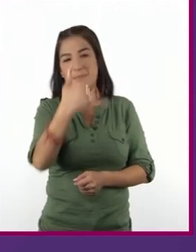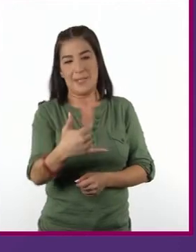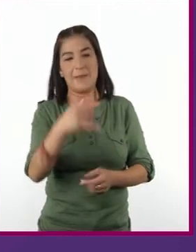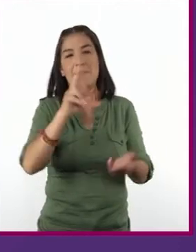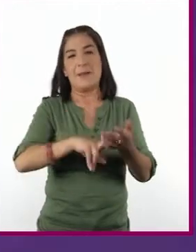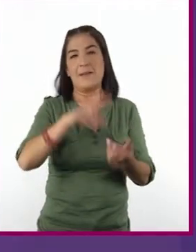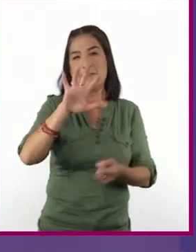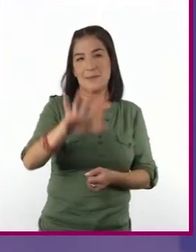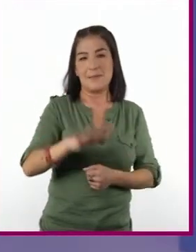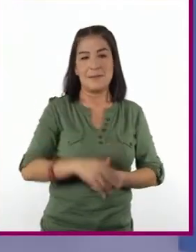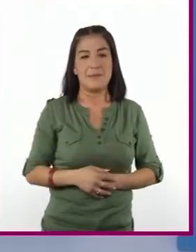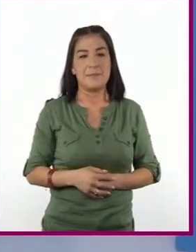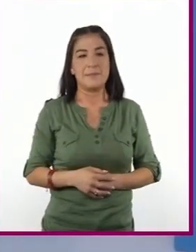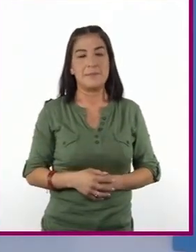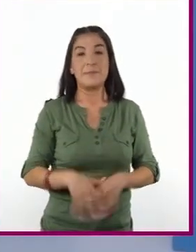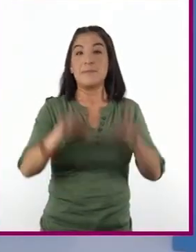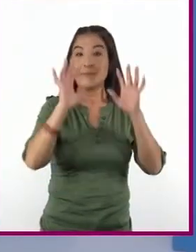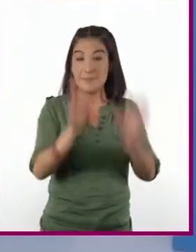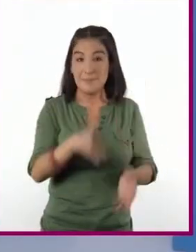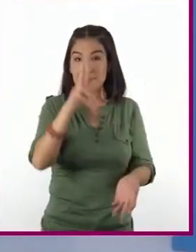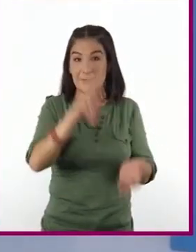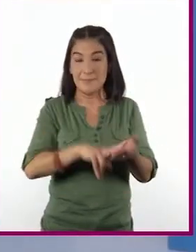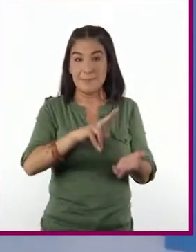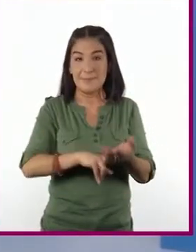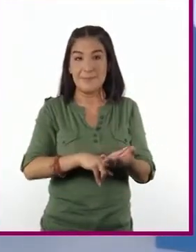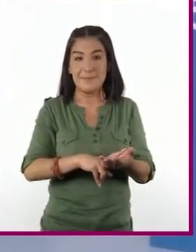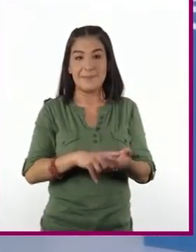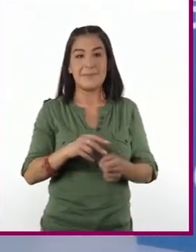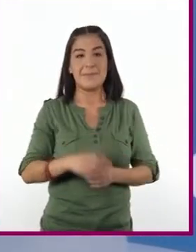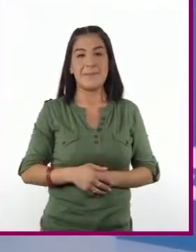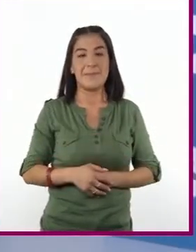tabla. Ya que tenemos los valores